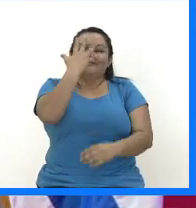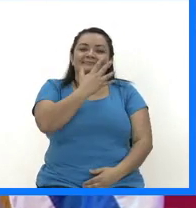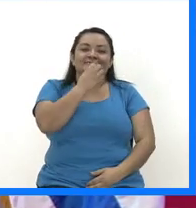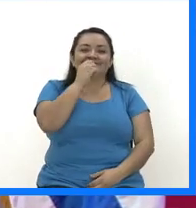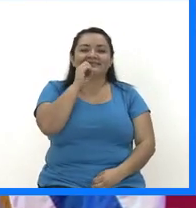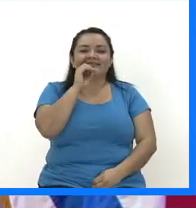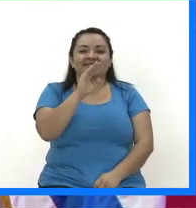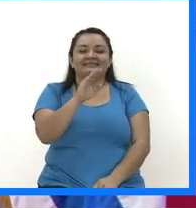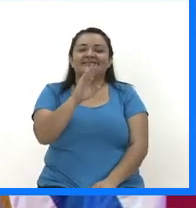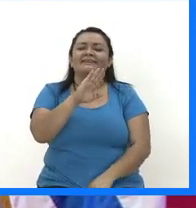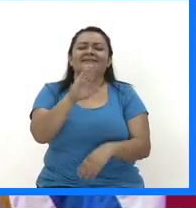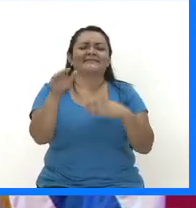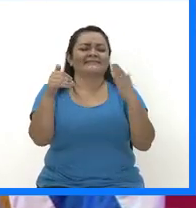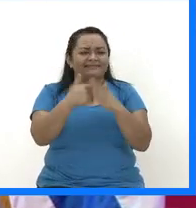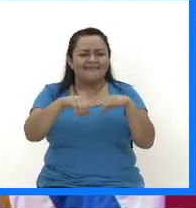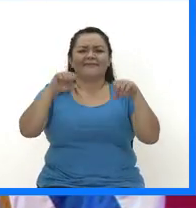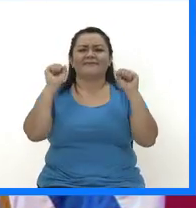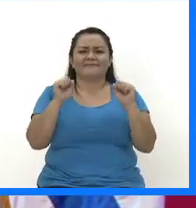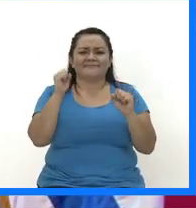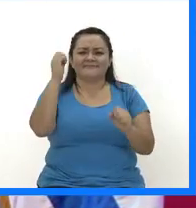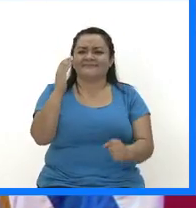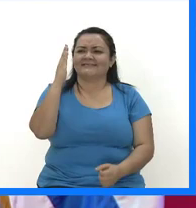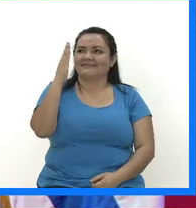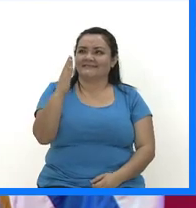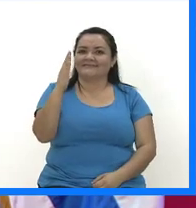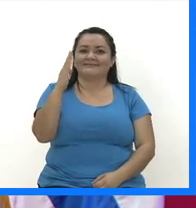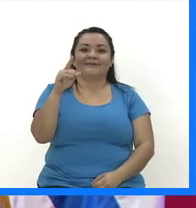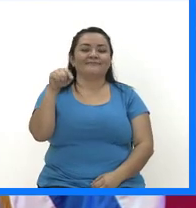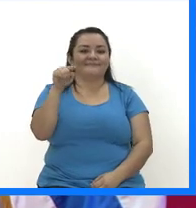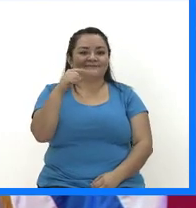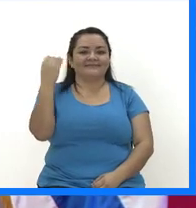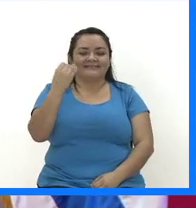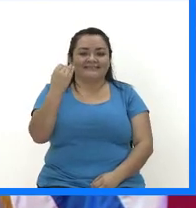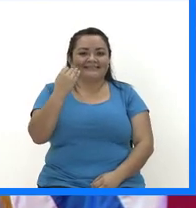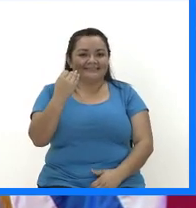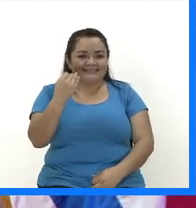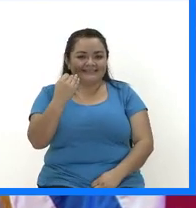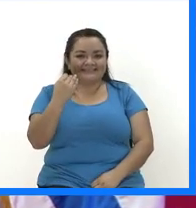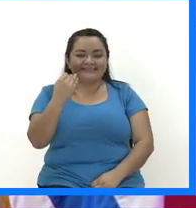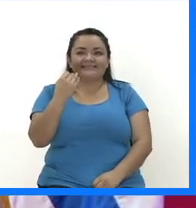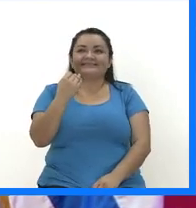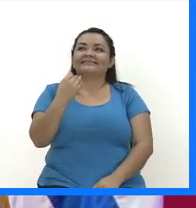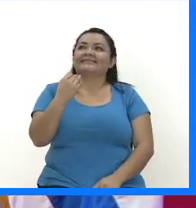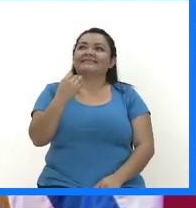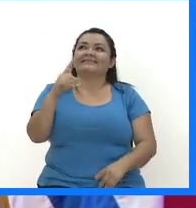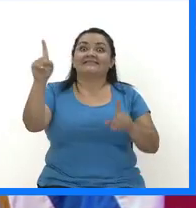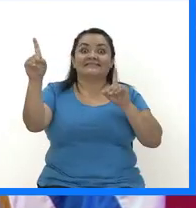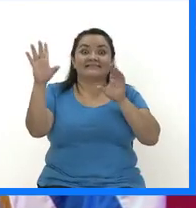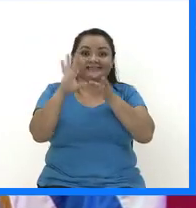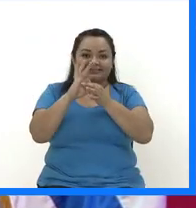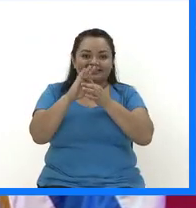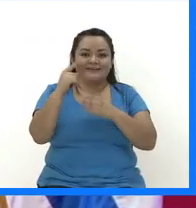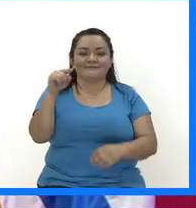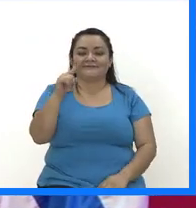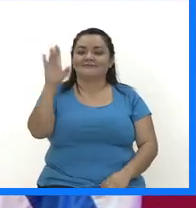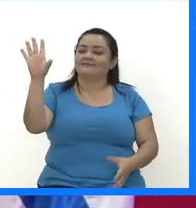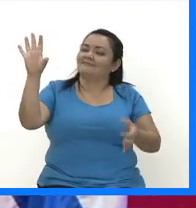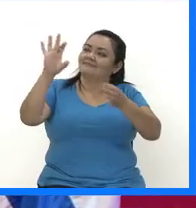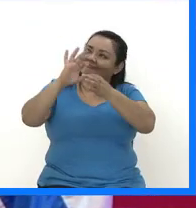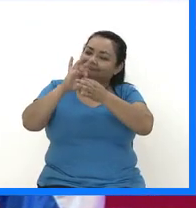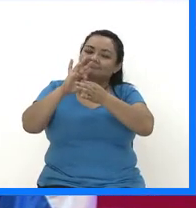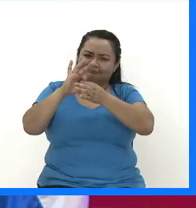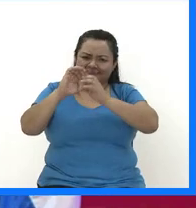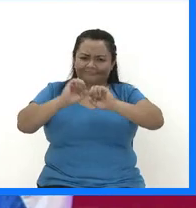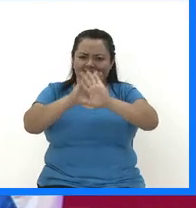todo lo puedo en cristo claro que lo puedes pero tienes que permanecer en cristo por eso nuestro pastor predicaba si permaneces en mí